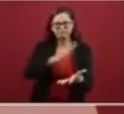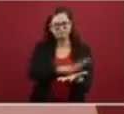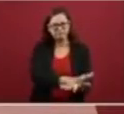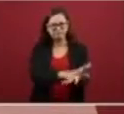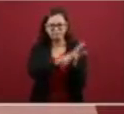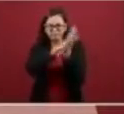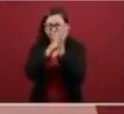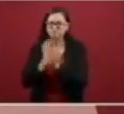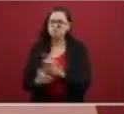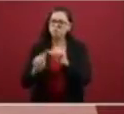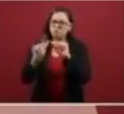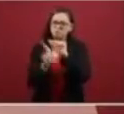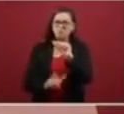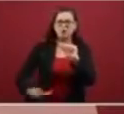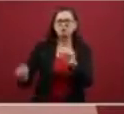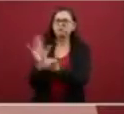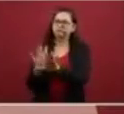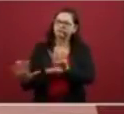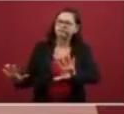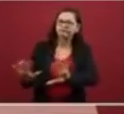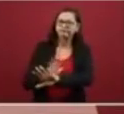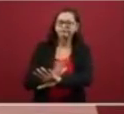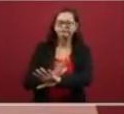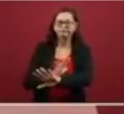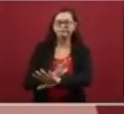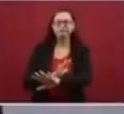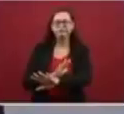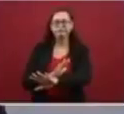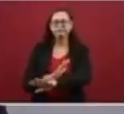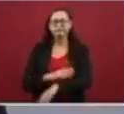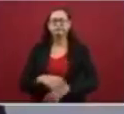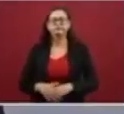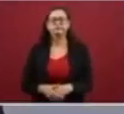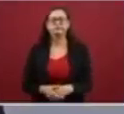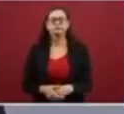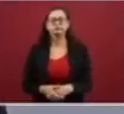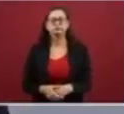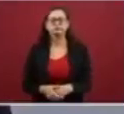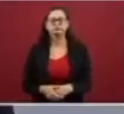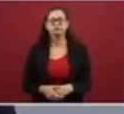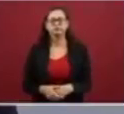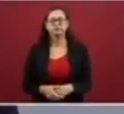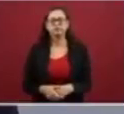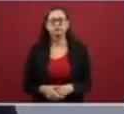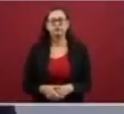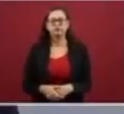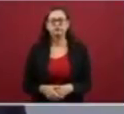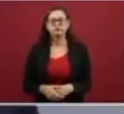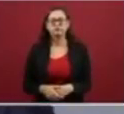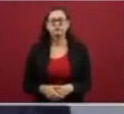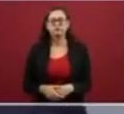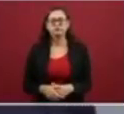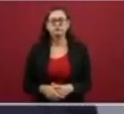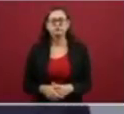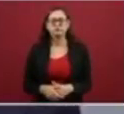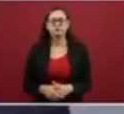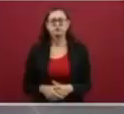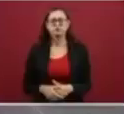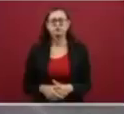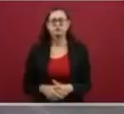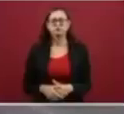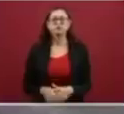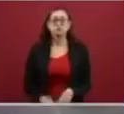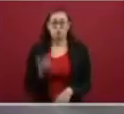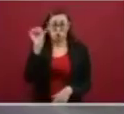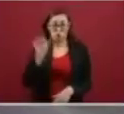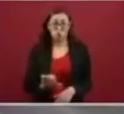vida pública de México. En esta ocasión, para explicar cómo